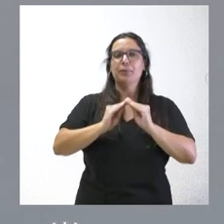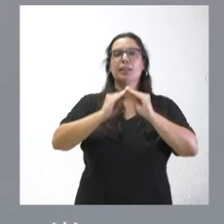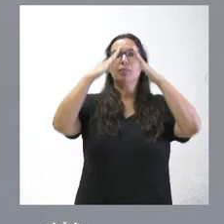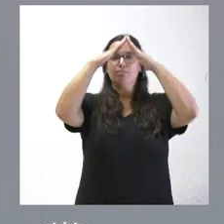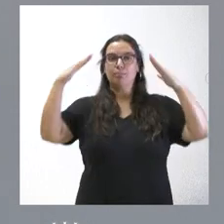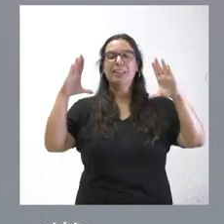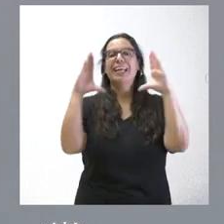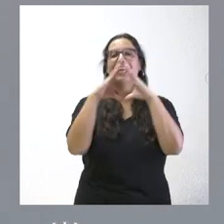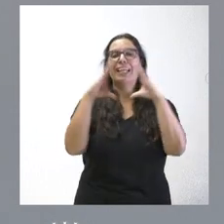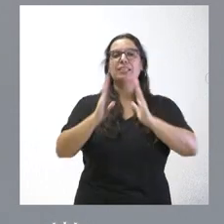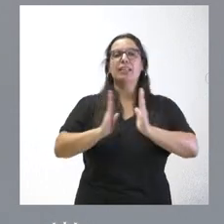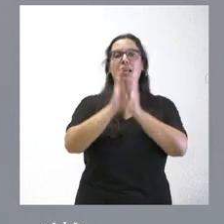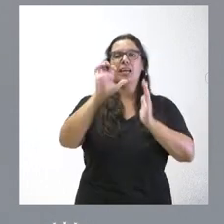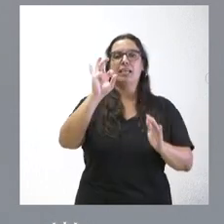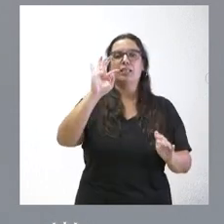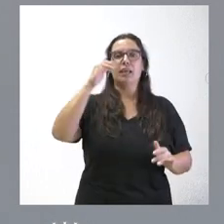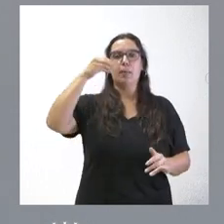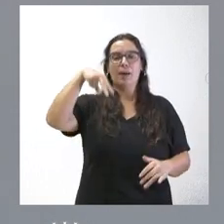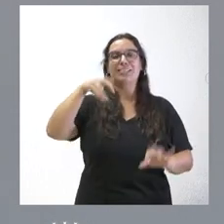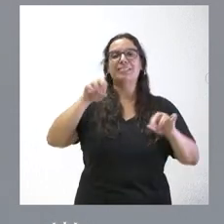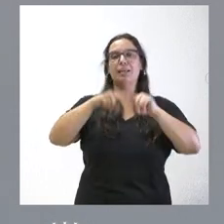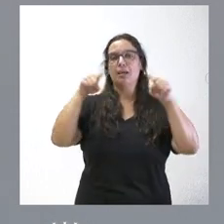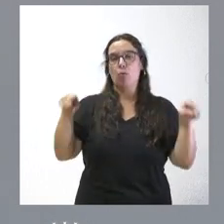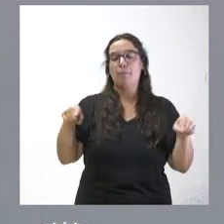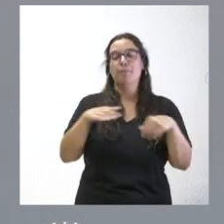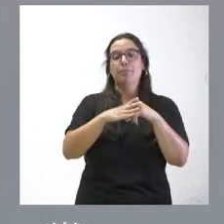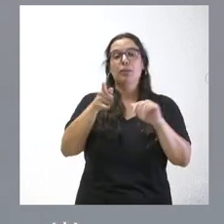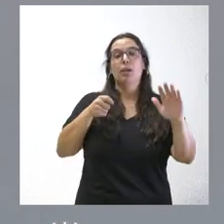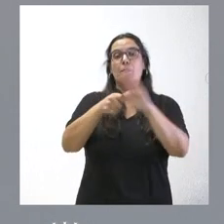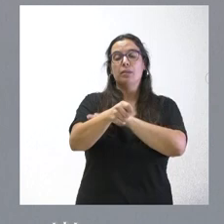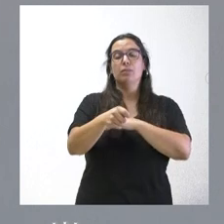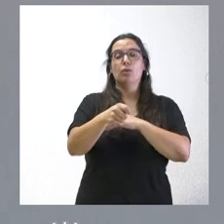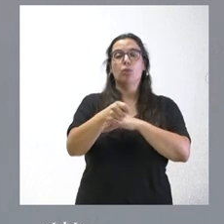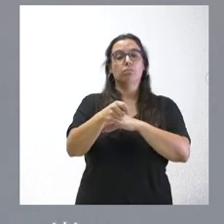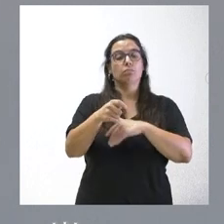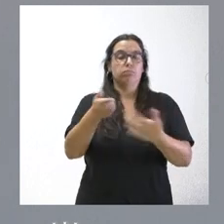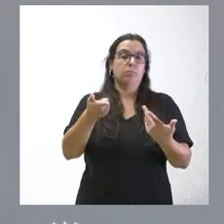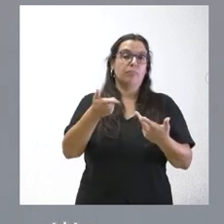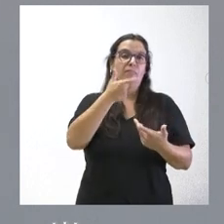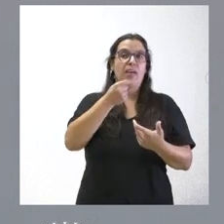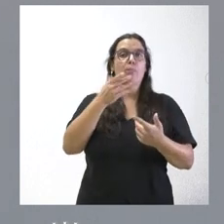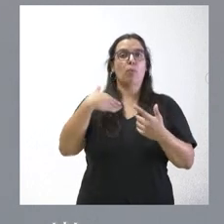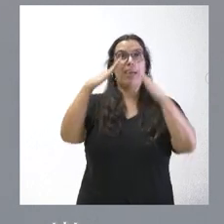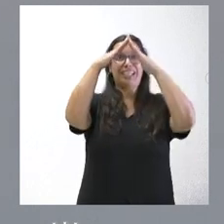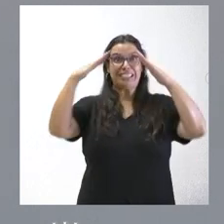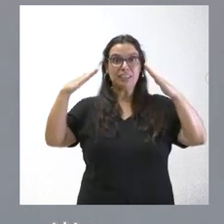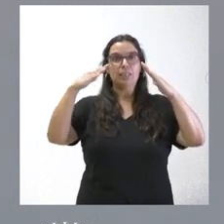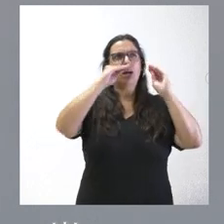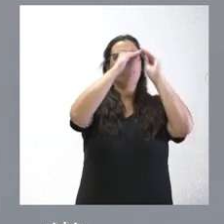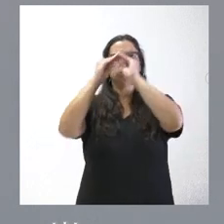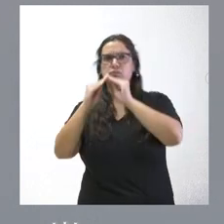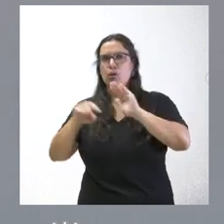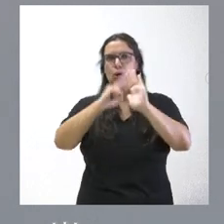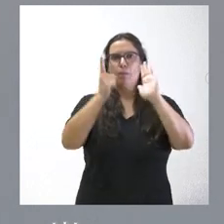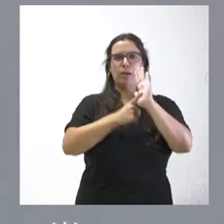de la iglesia de San Esteban en Segovia es una inversión que permitir reparar completamente estas cubiertas y